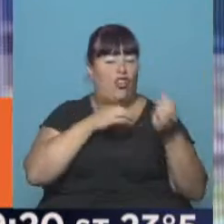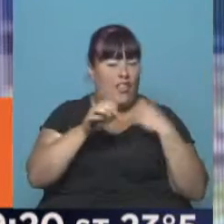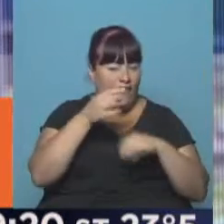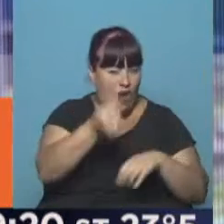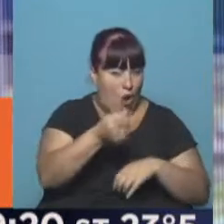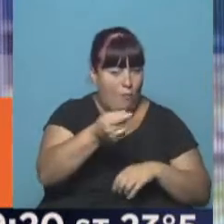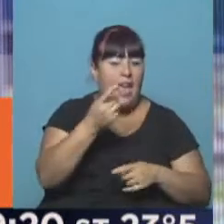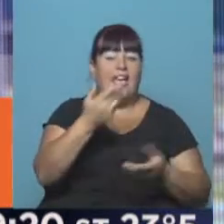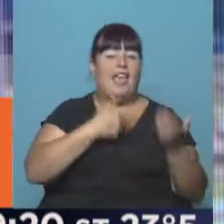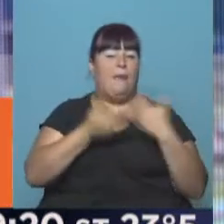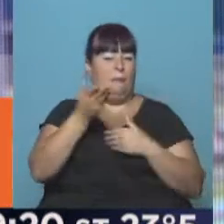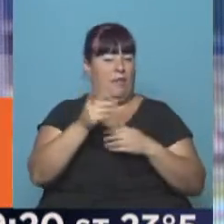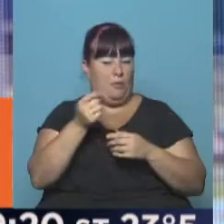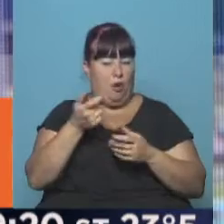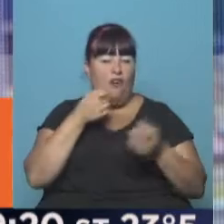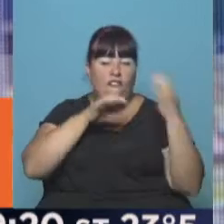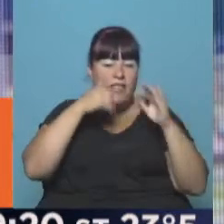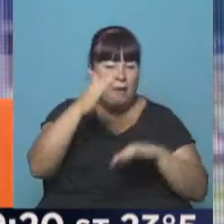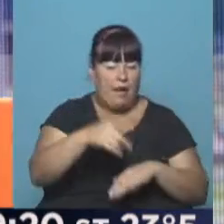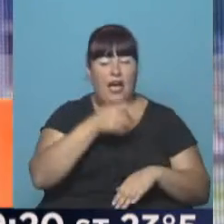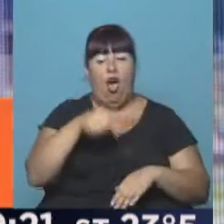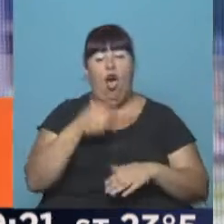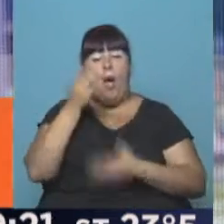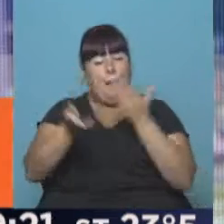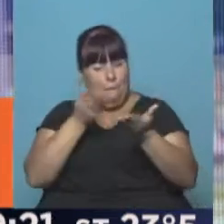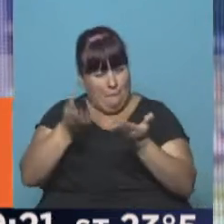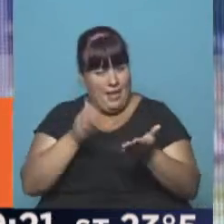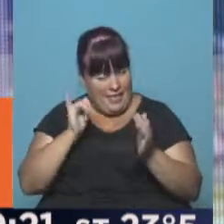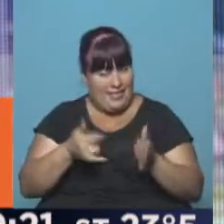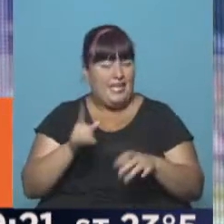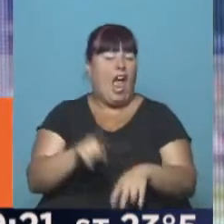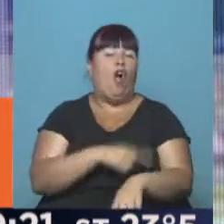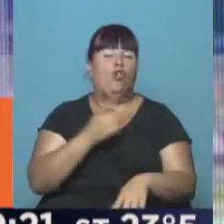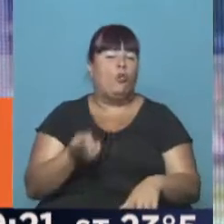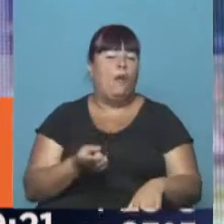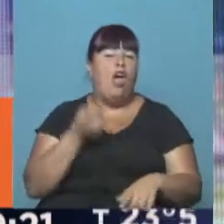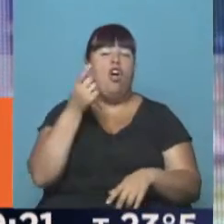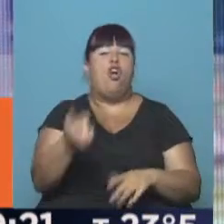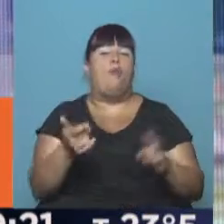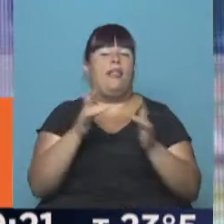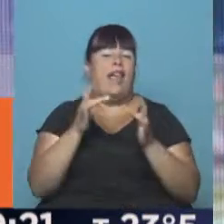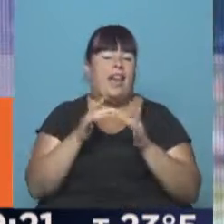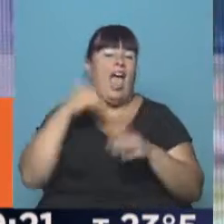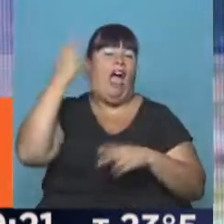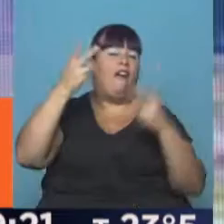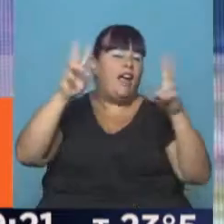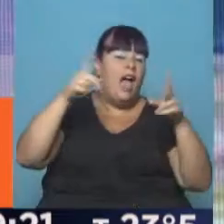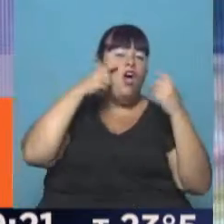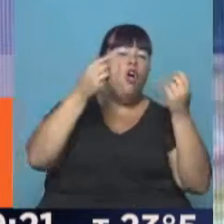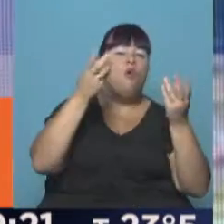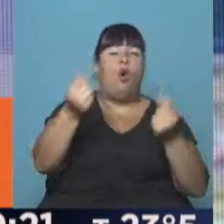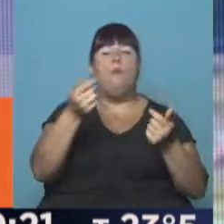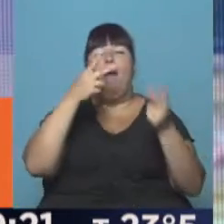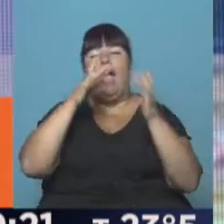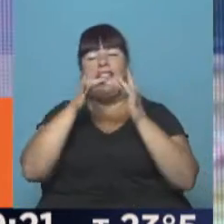que por un tema de demanda la verdad que la demanda hoy está la demanda está acostumbrada a comprar por internet afuera a ver cómo se compra con